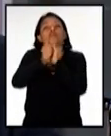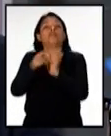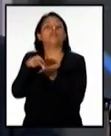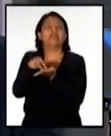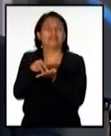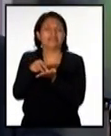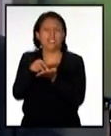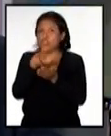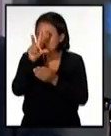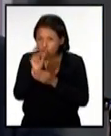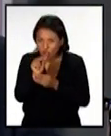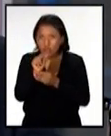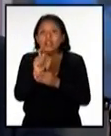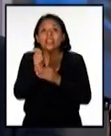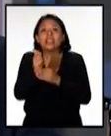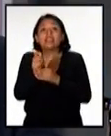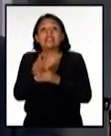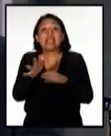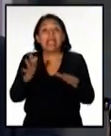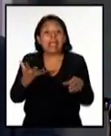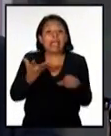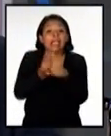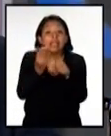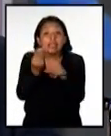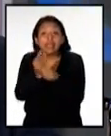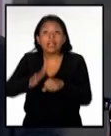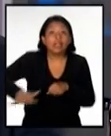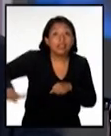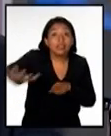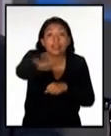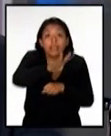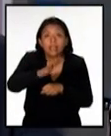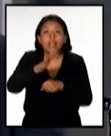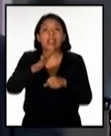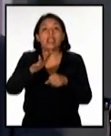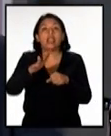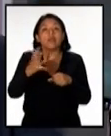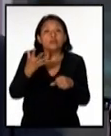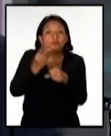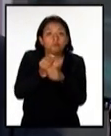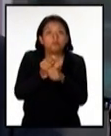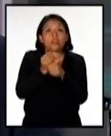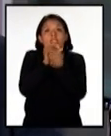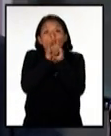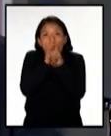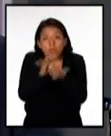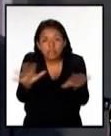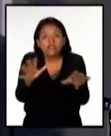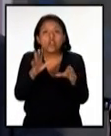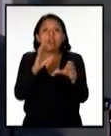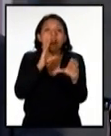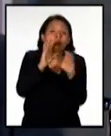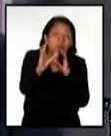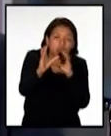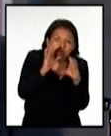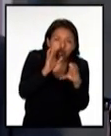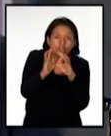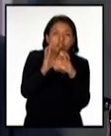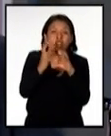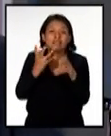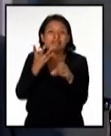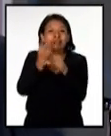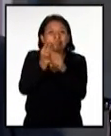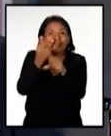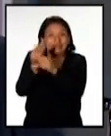la sociedad, adecuar los espacios físicos, adecuar las formas de comunicación, adecuar las formas de información, adecuar